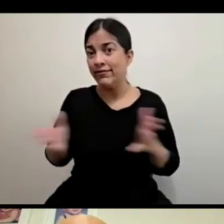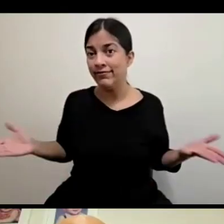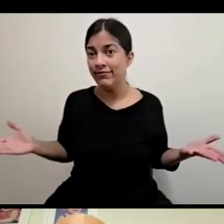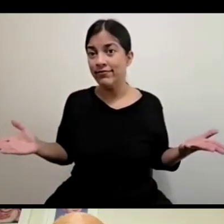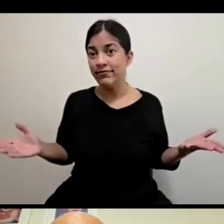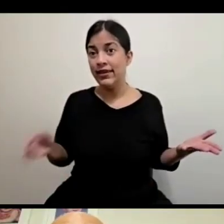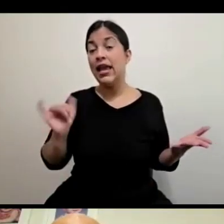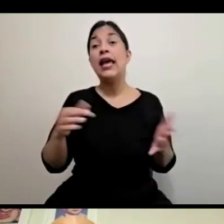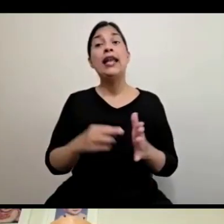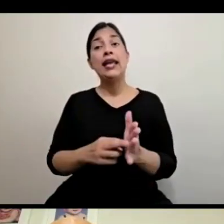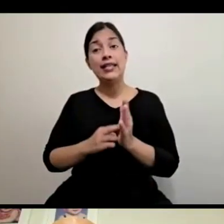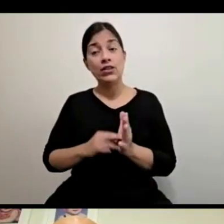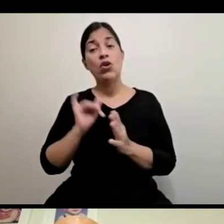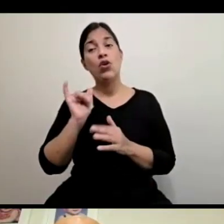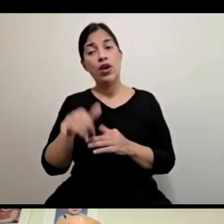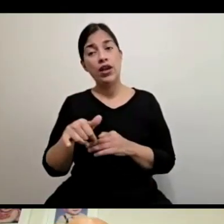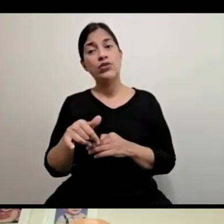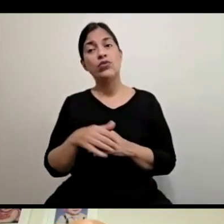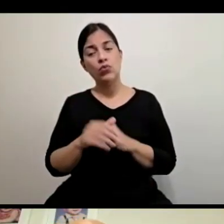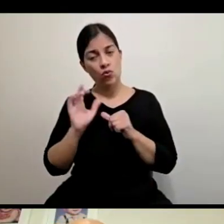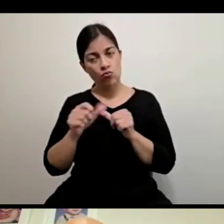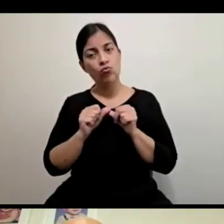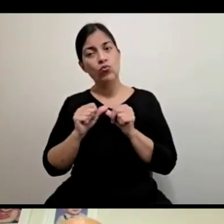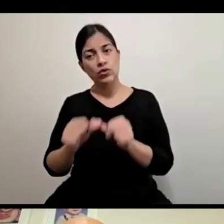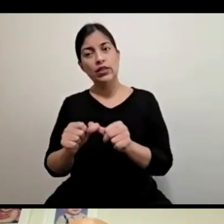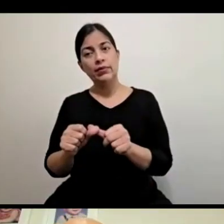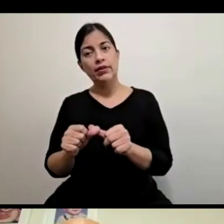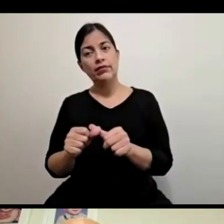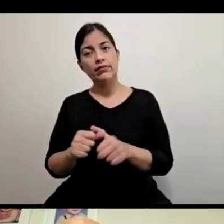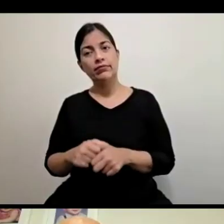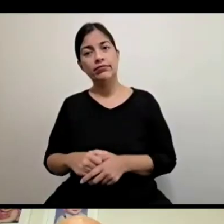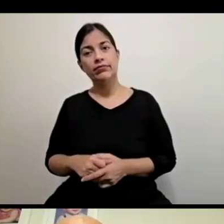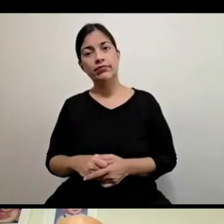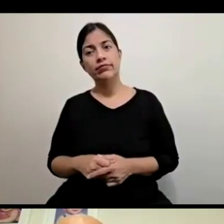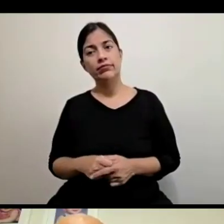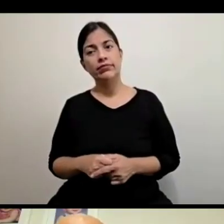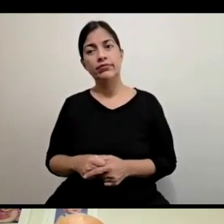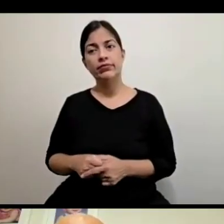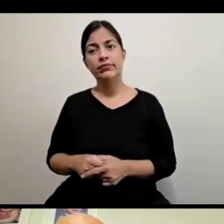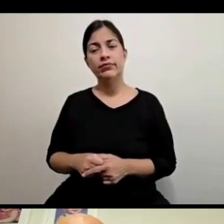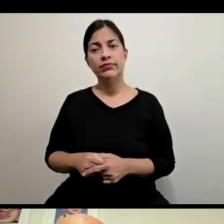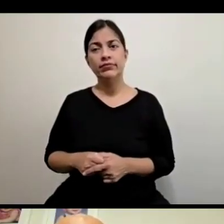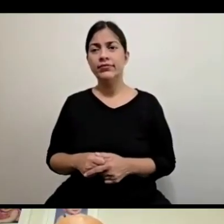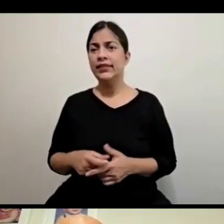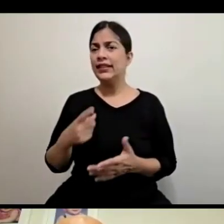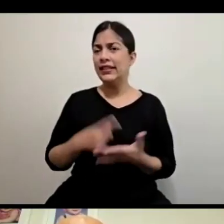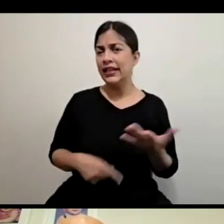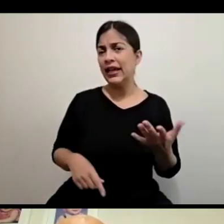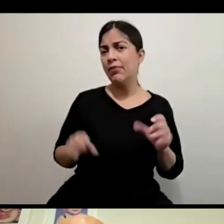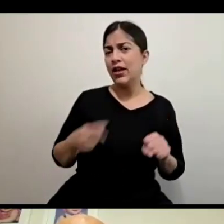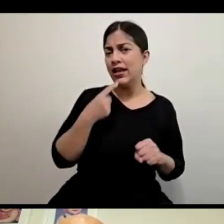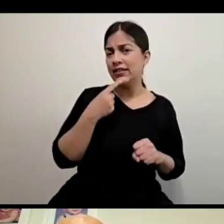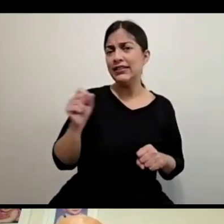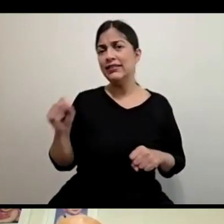requisitos tuvo constantemente, ¿verdad? ¿Qué debería de pedirse y qué no debería de? Fue una